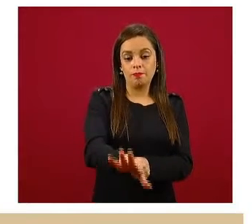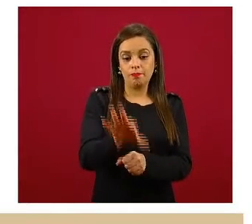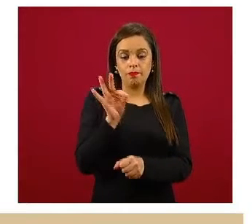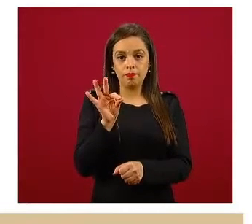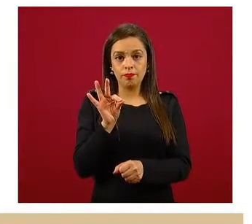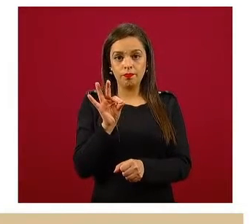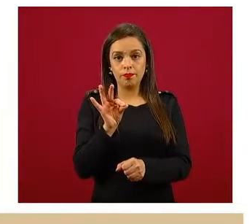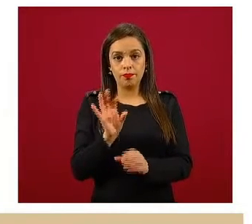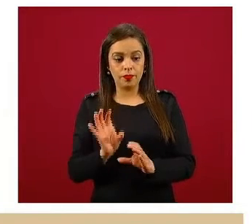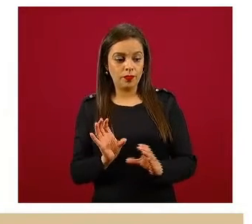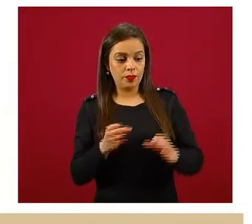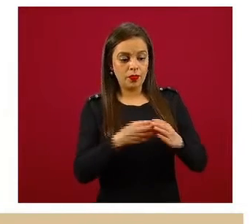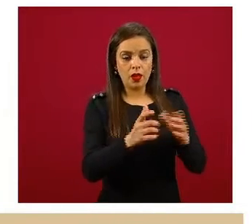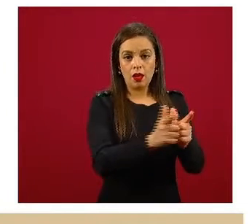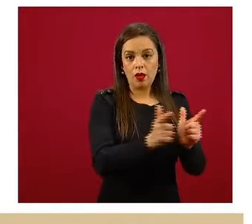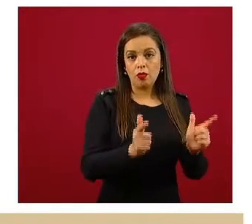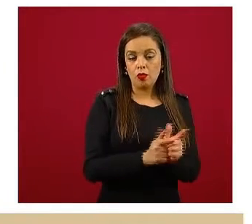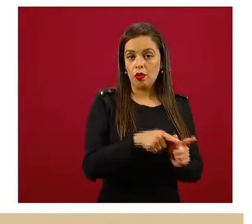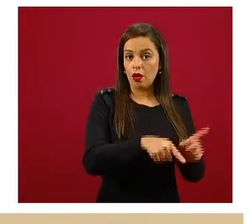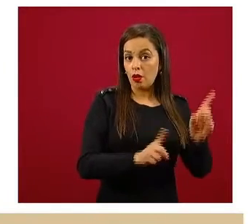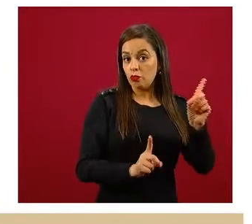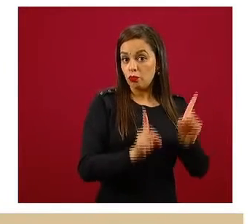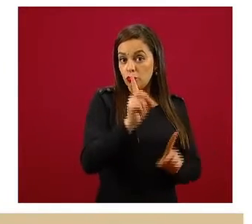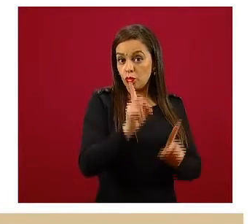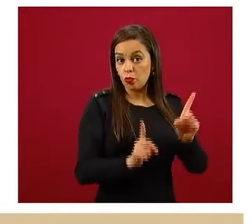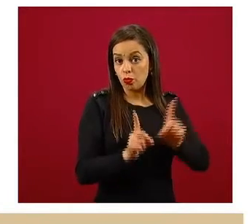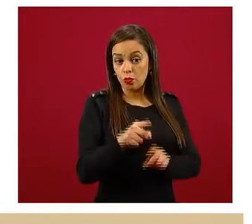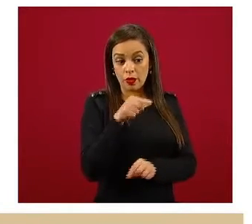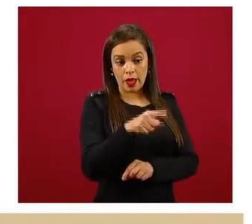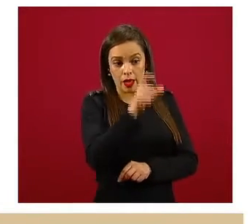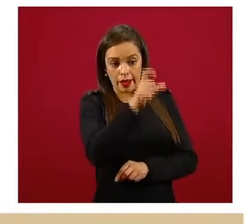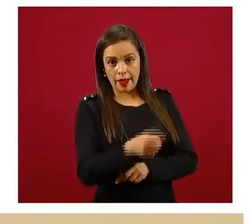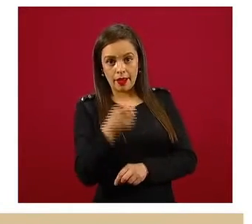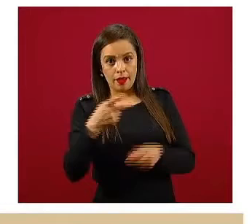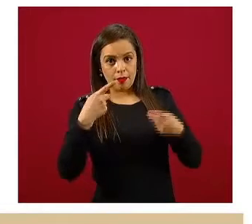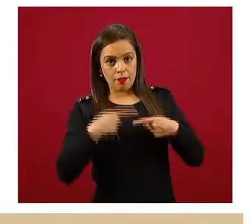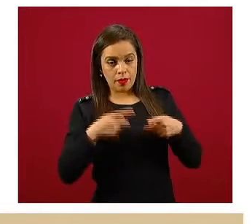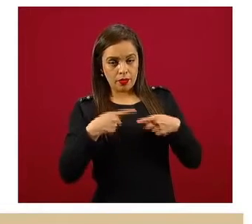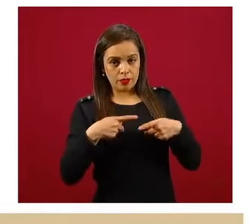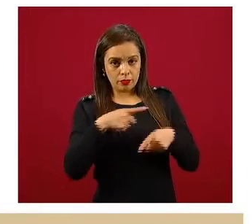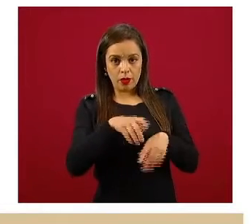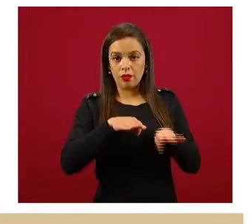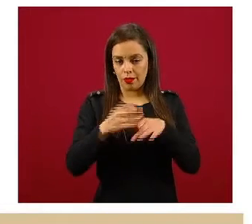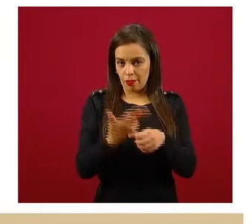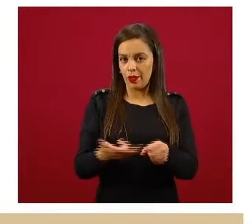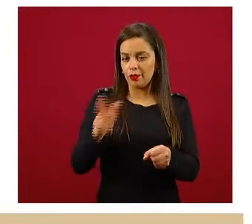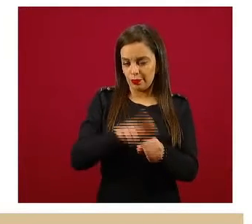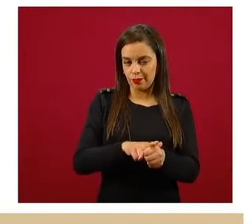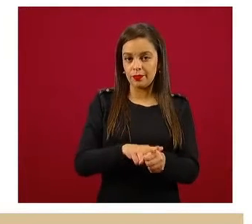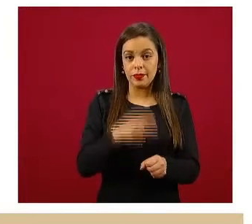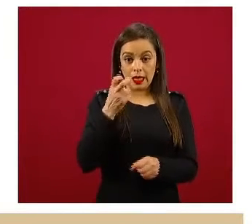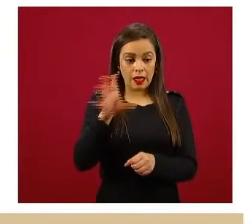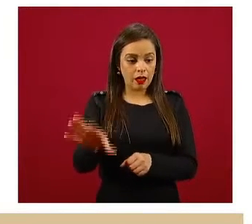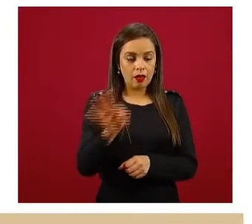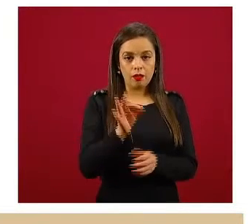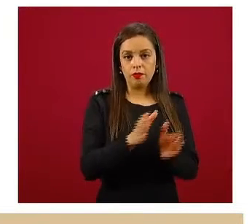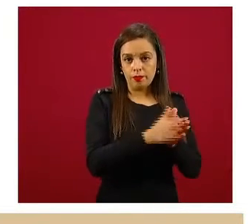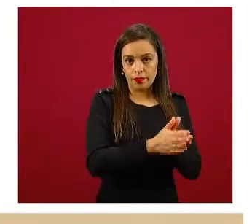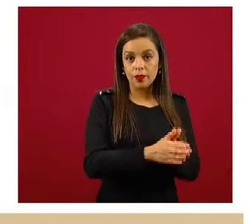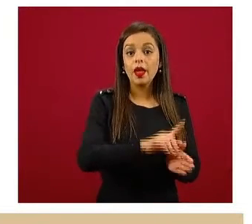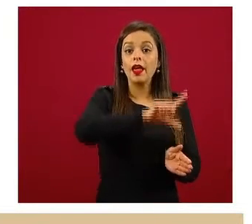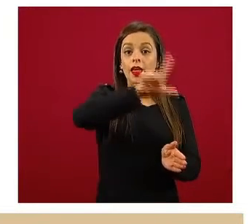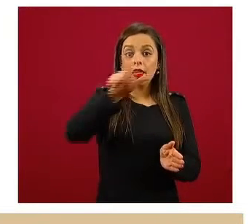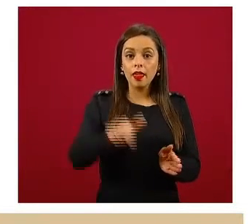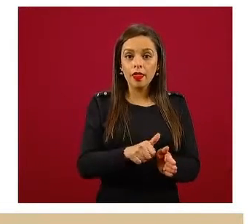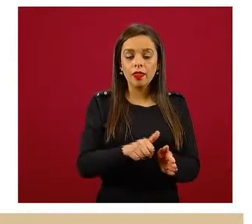como sospechoso primero a esta persona, a este personal de salud, y posteriormente lo